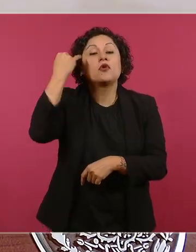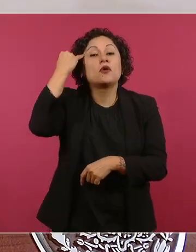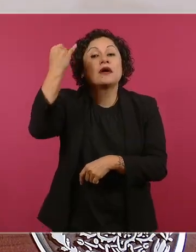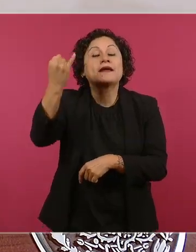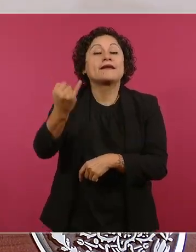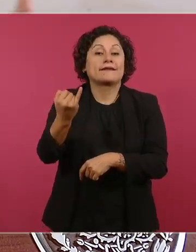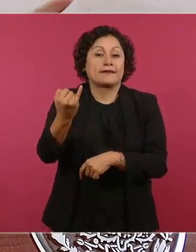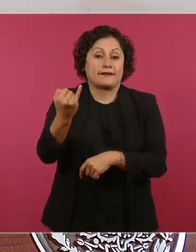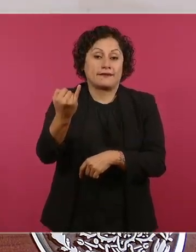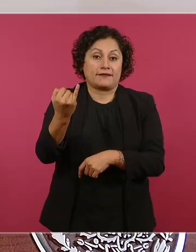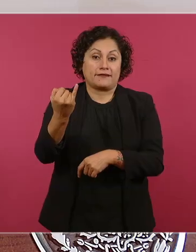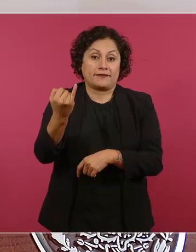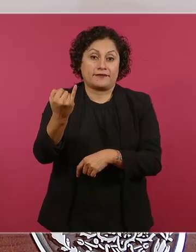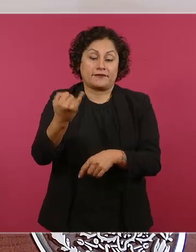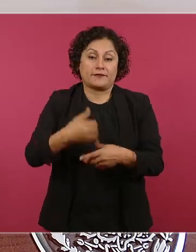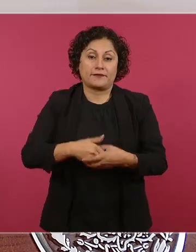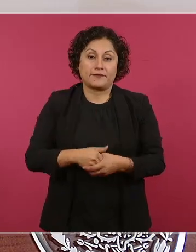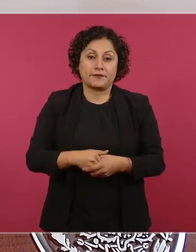que